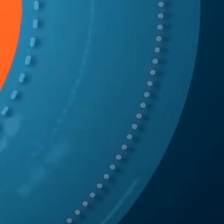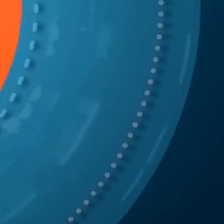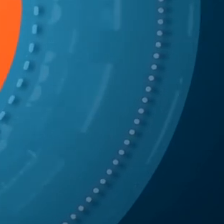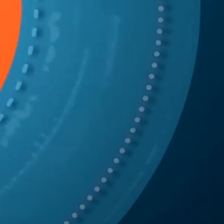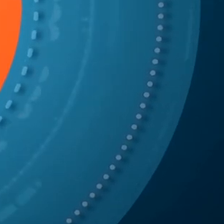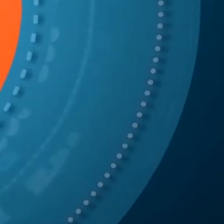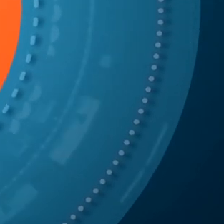¡Gracias! ¡Gracias! ¡Gracias!